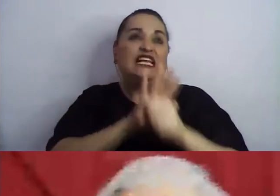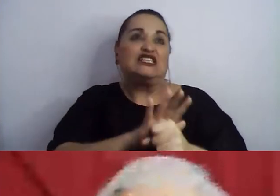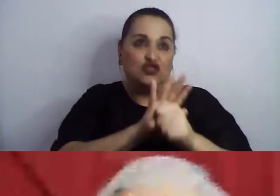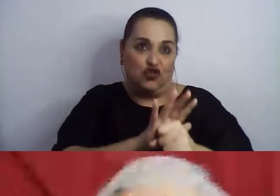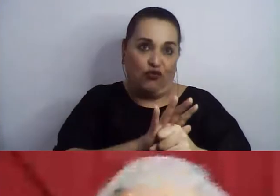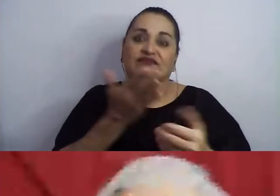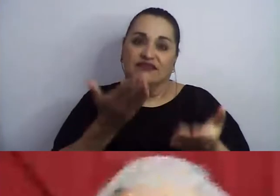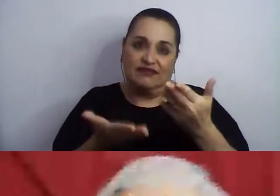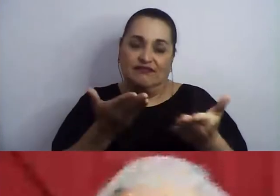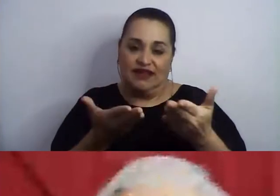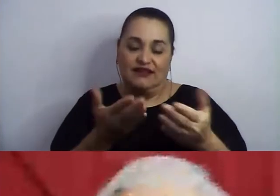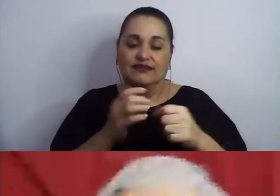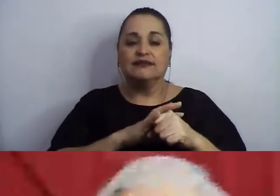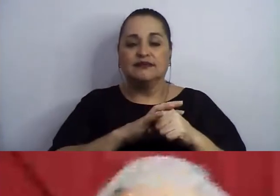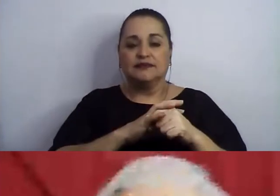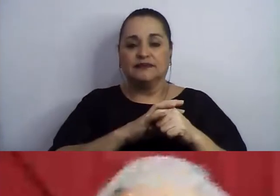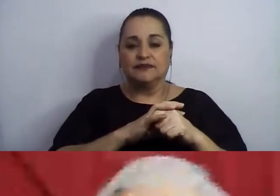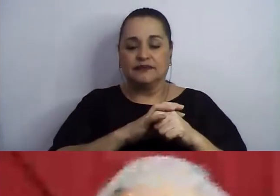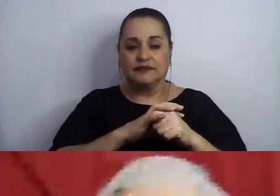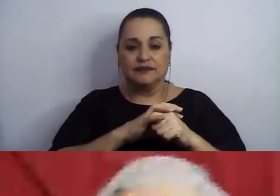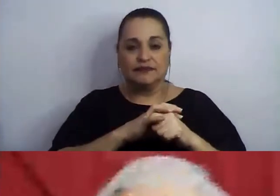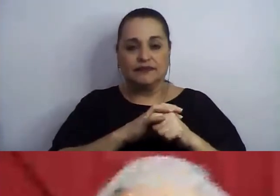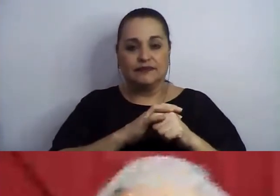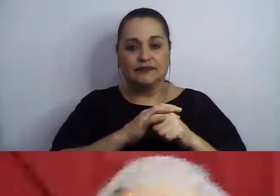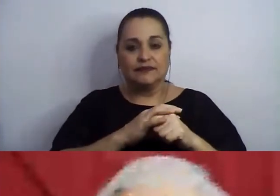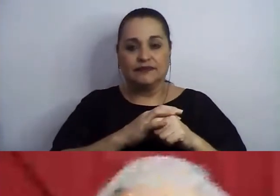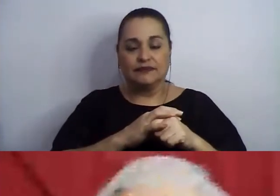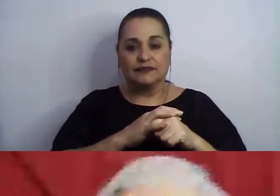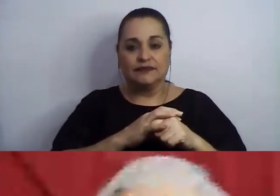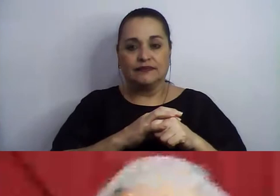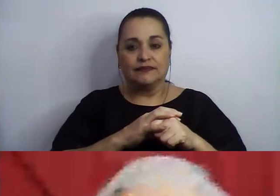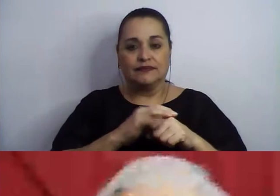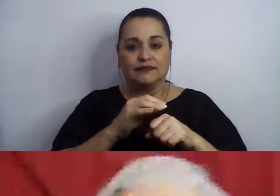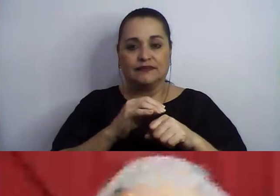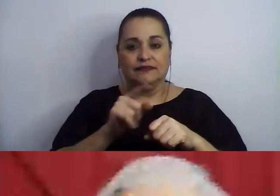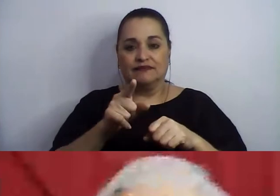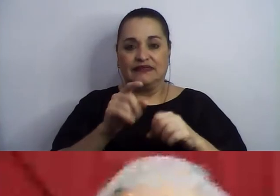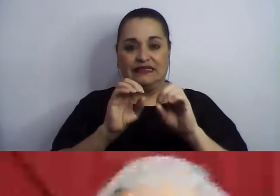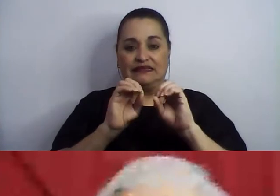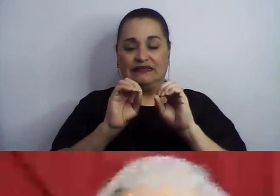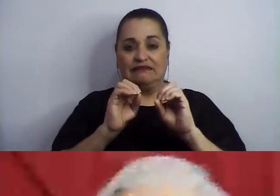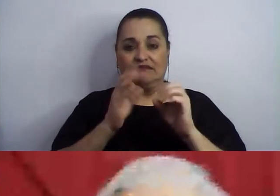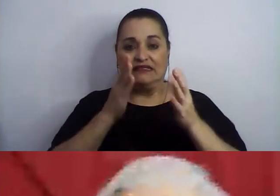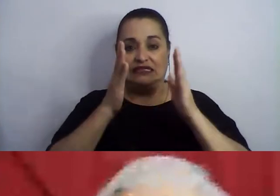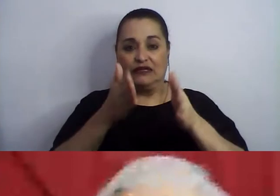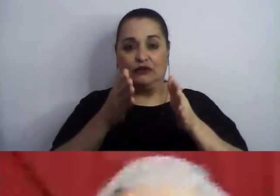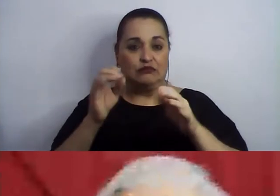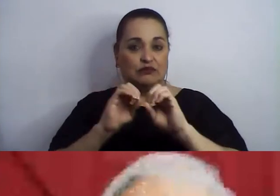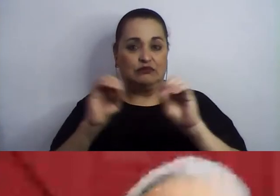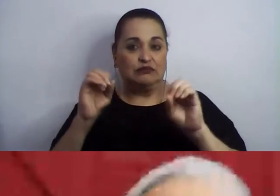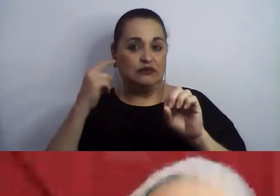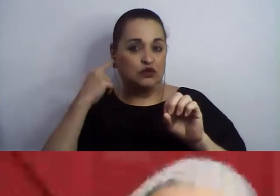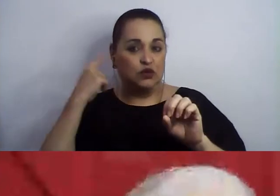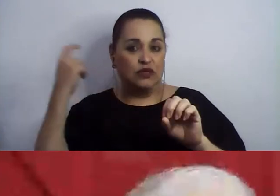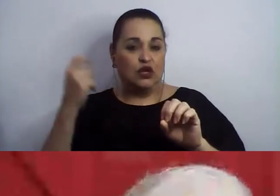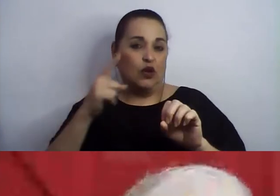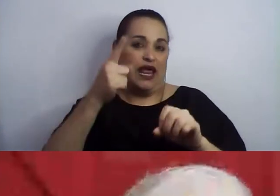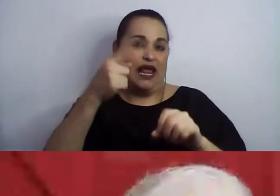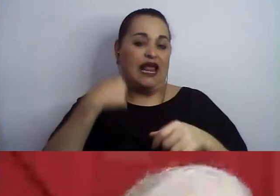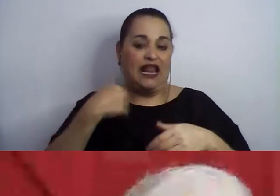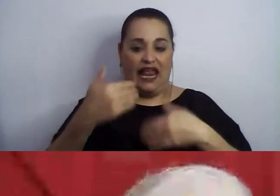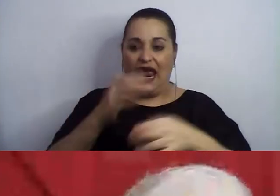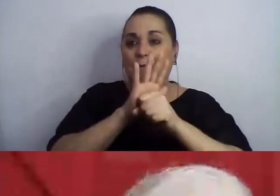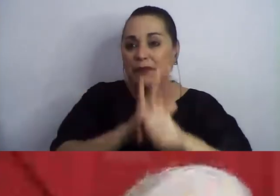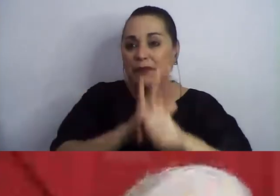ejercemos.